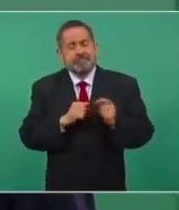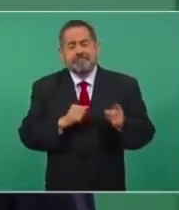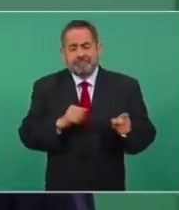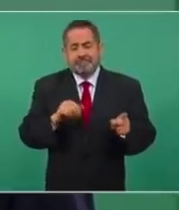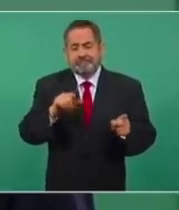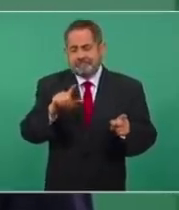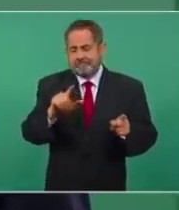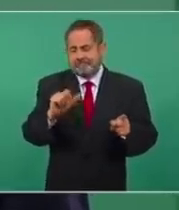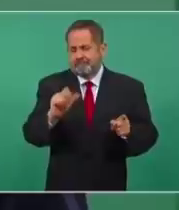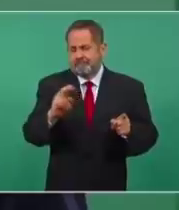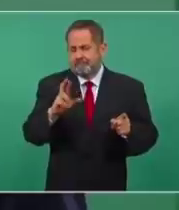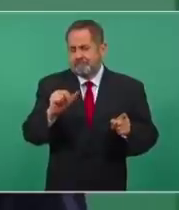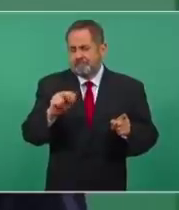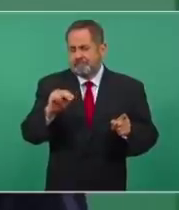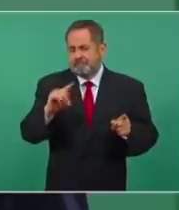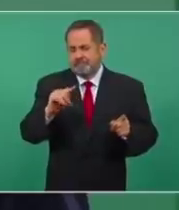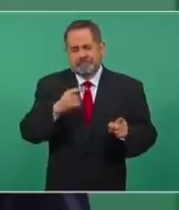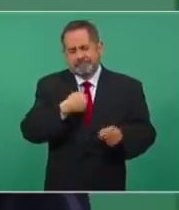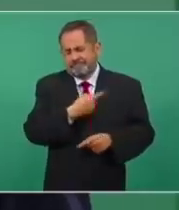La quiero mucho.